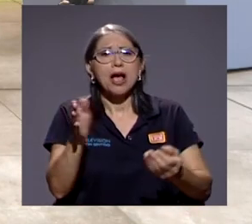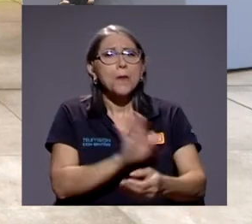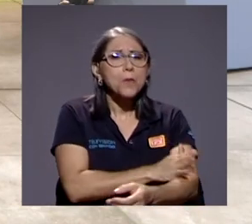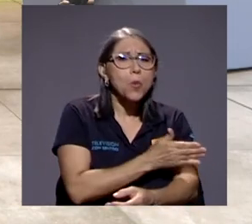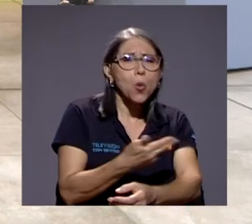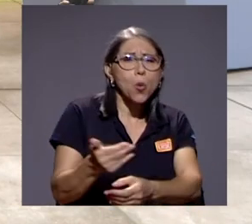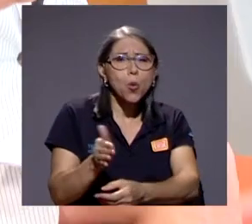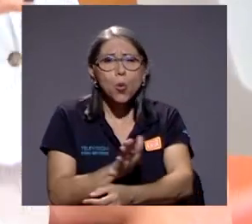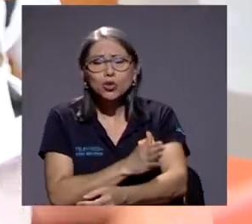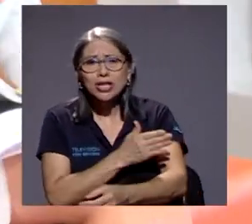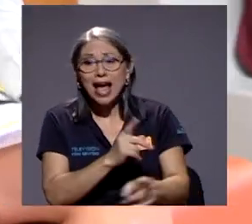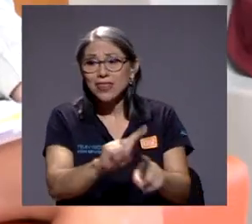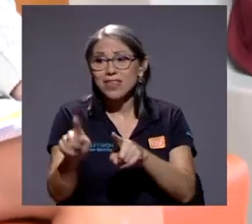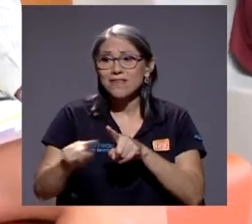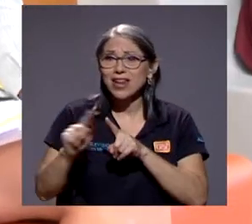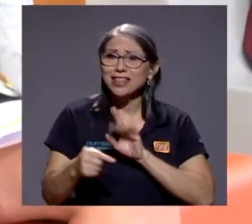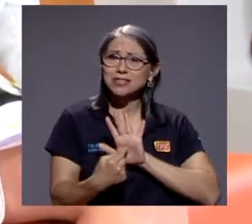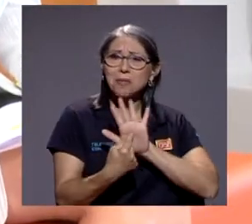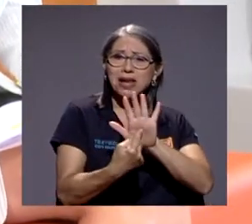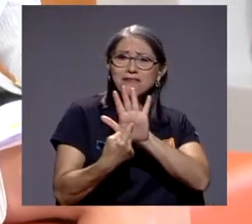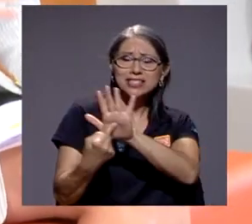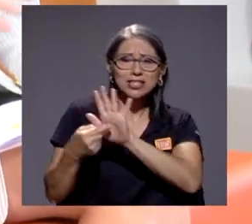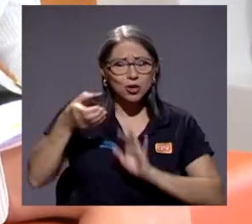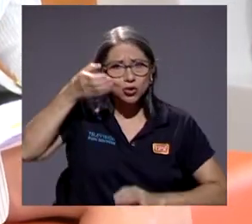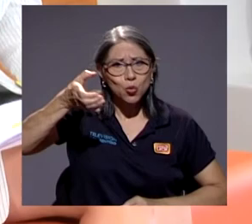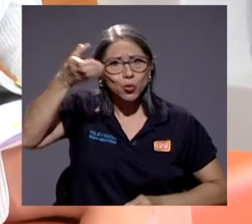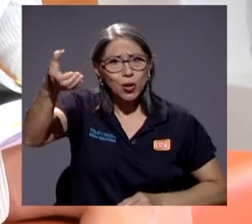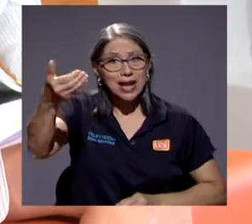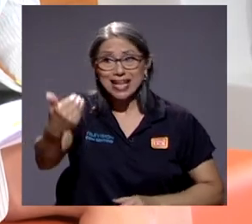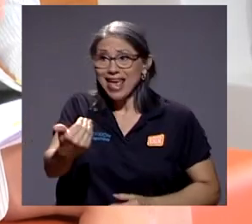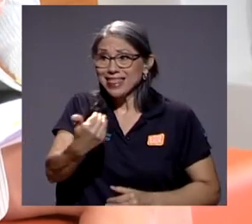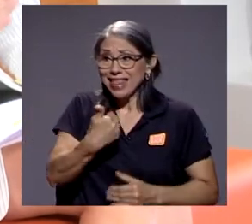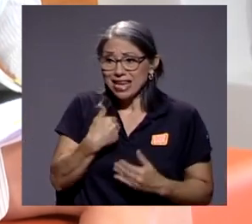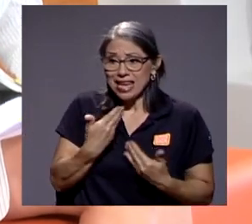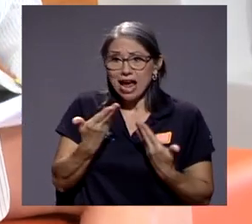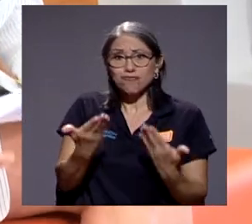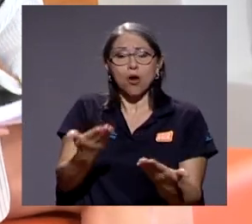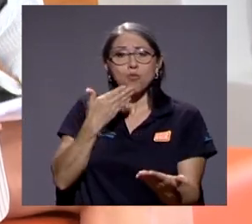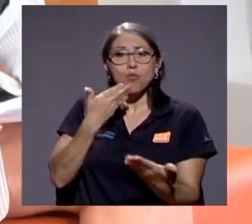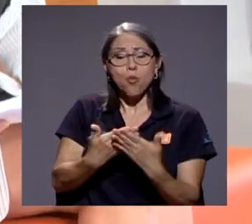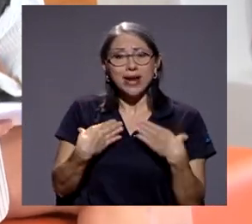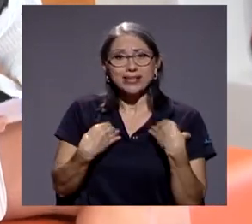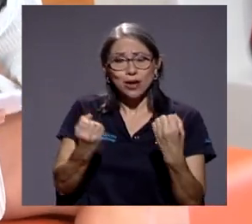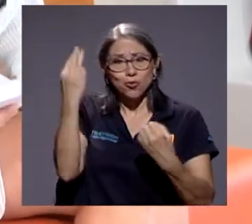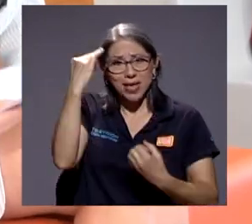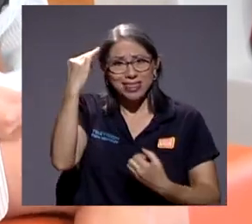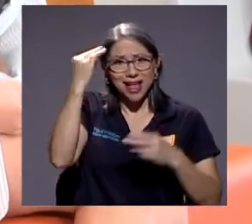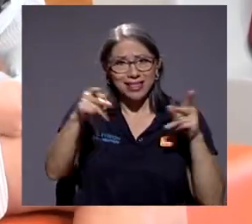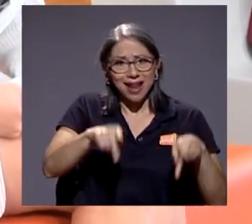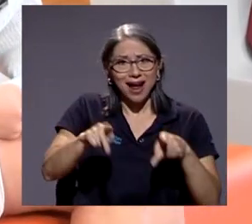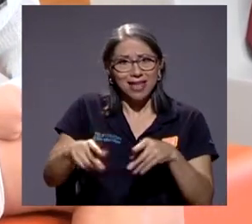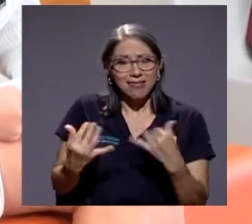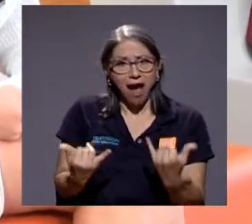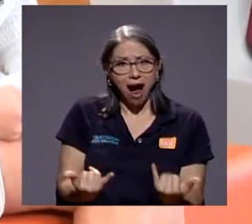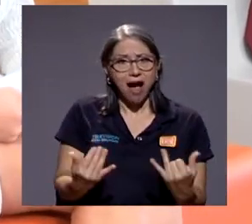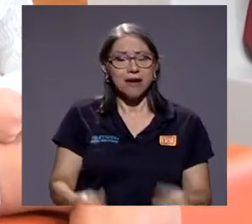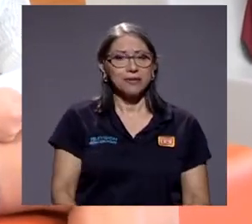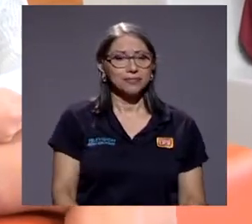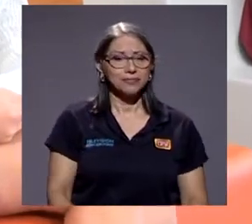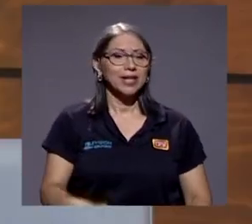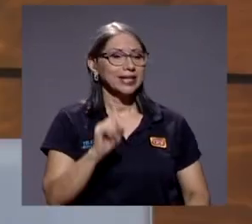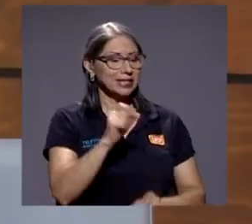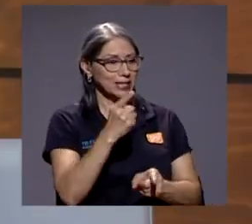culturales era lo que mantenía como la salud mental de la gente durante este periodo de crisis correcto yo creo que